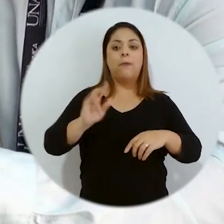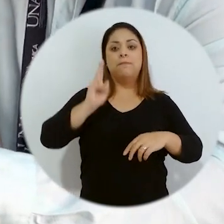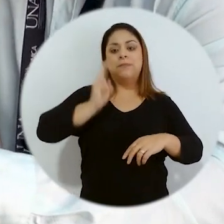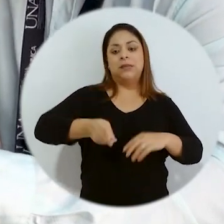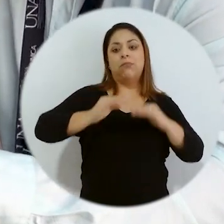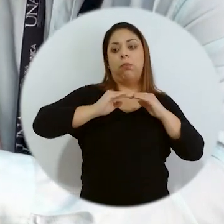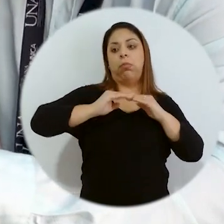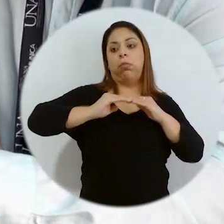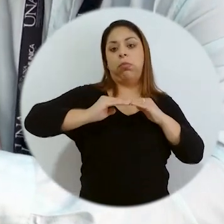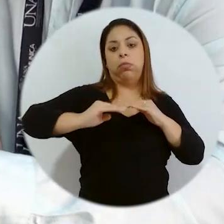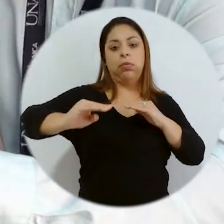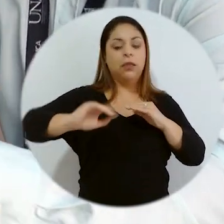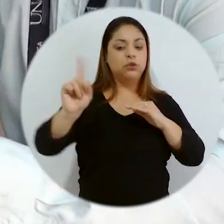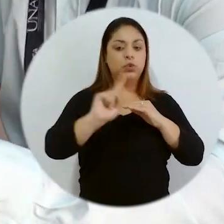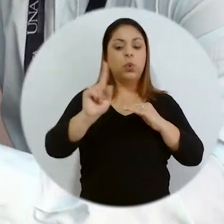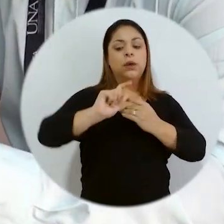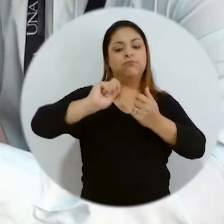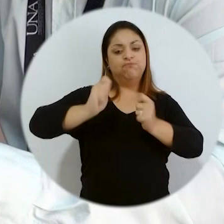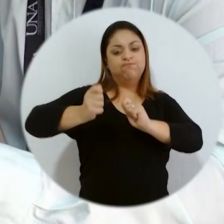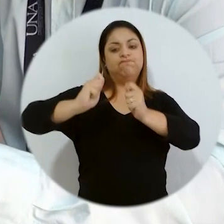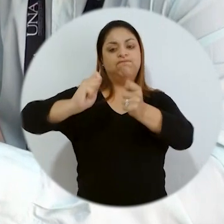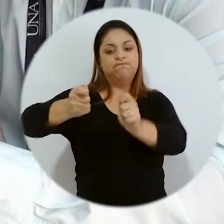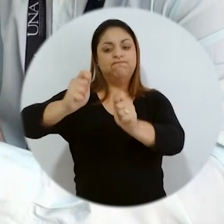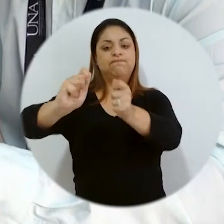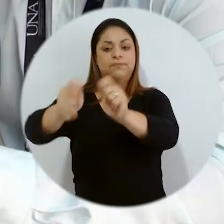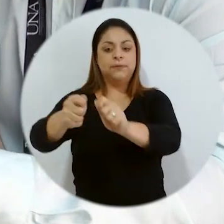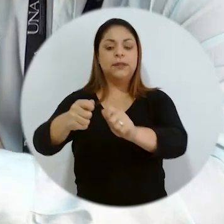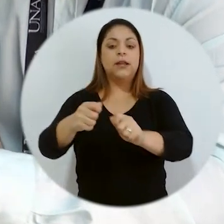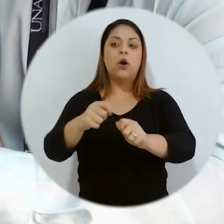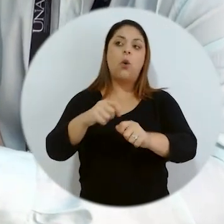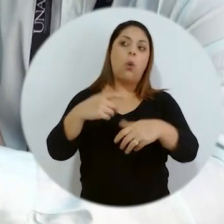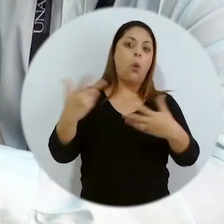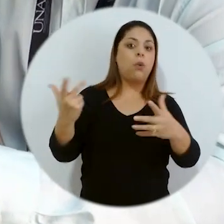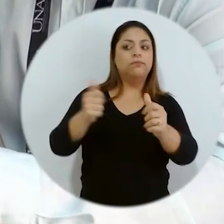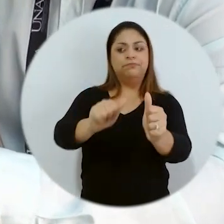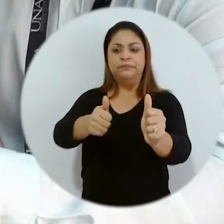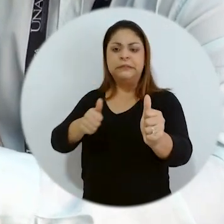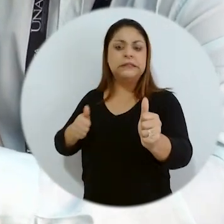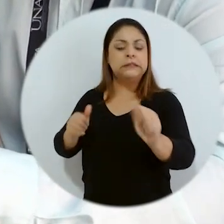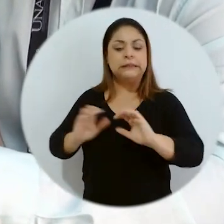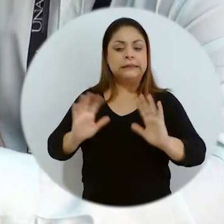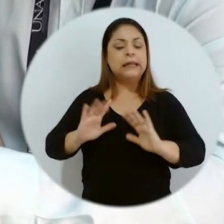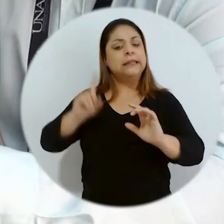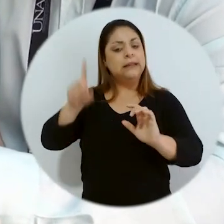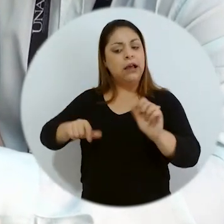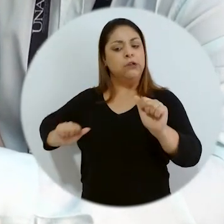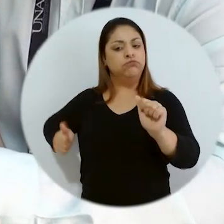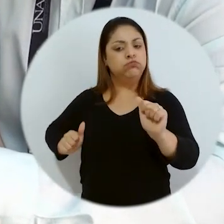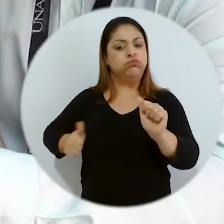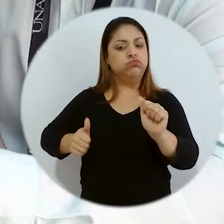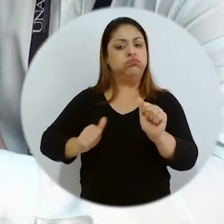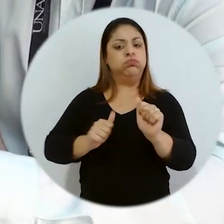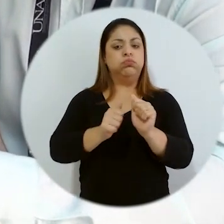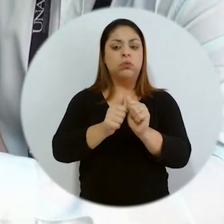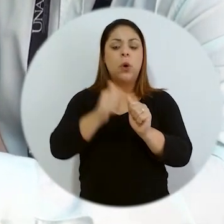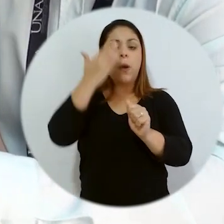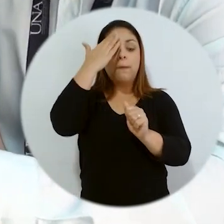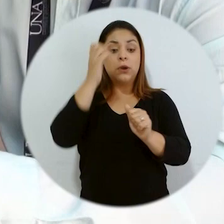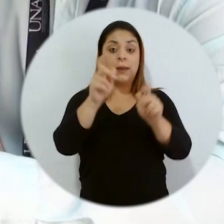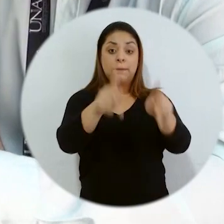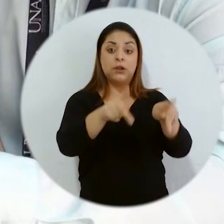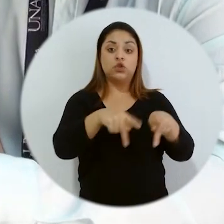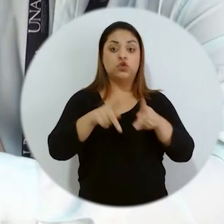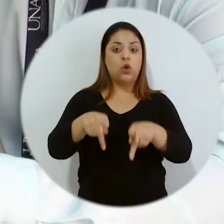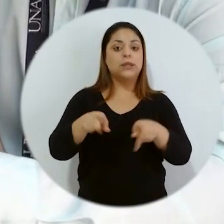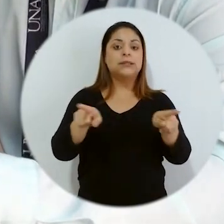como estático, ¿verdad? Porque Ni rezagado. Exactamente, dejaría de ser efectivo, ¿verdad? Sí. Más cuando hablamos de personas, ¿verdad?, que